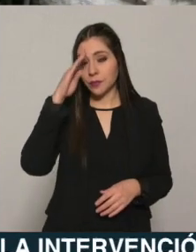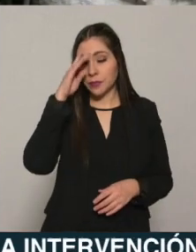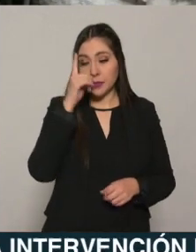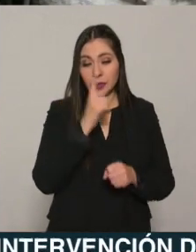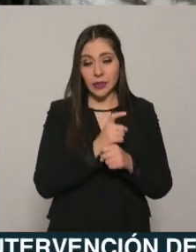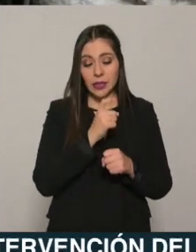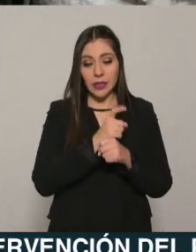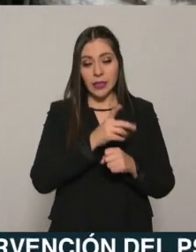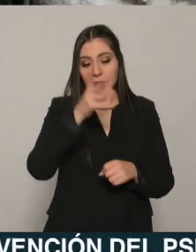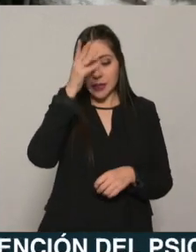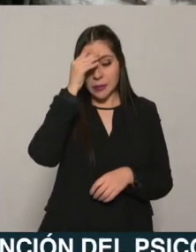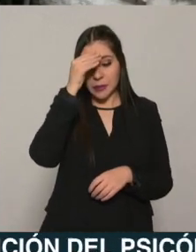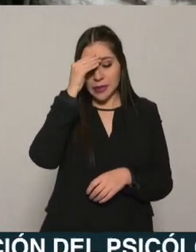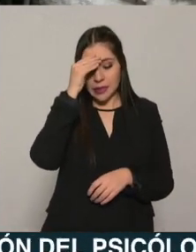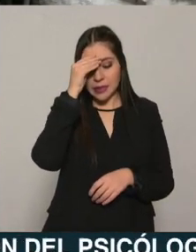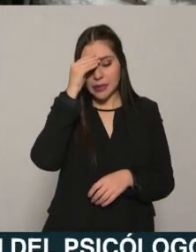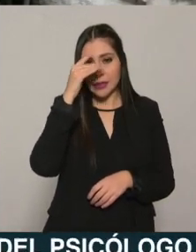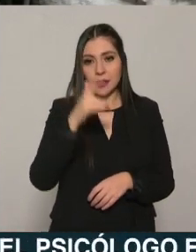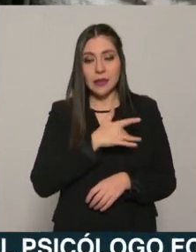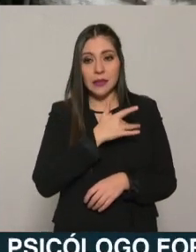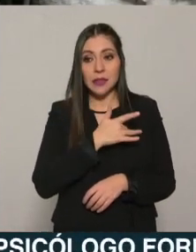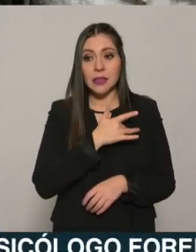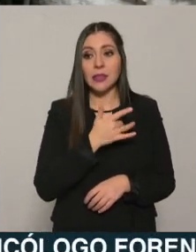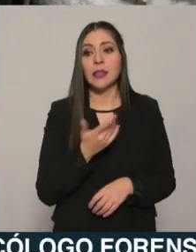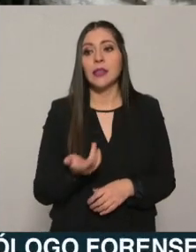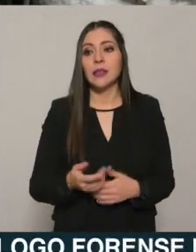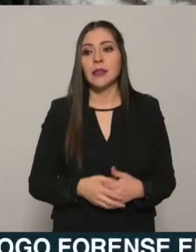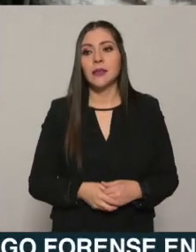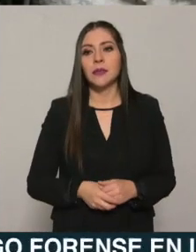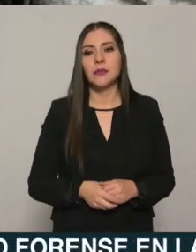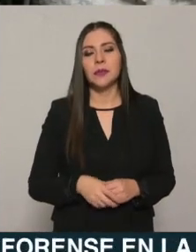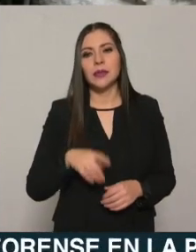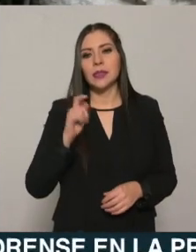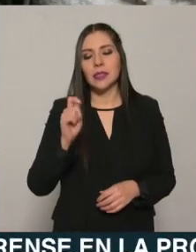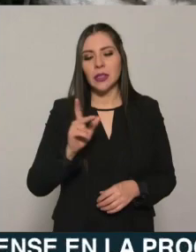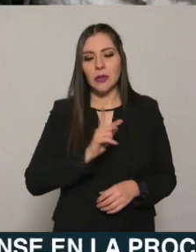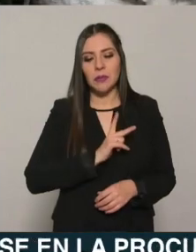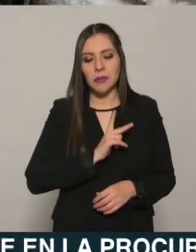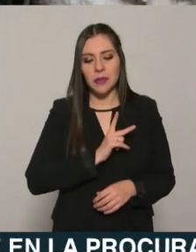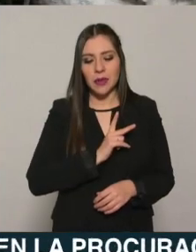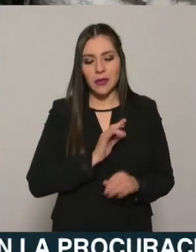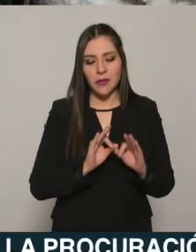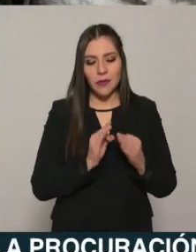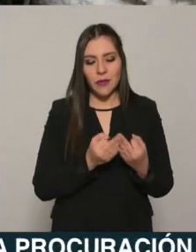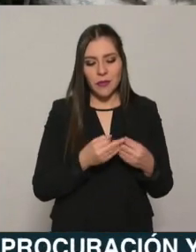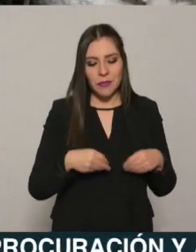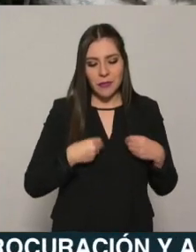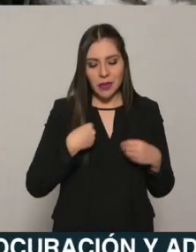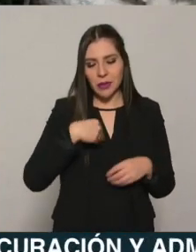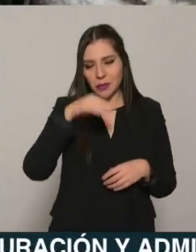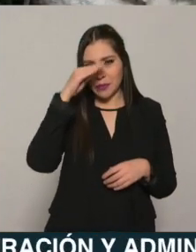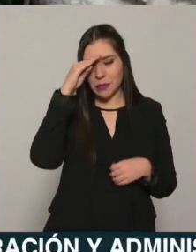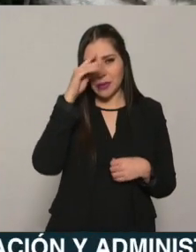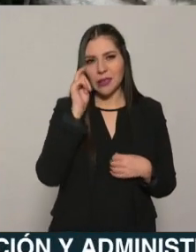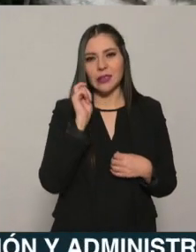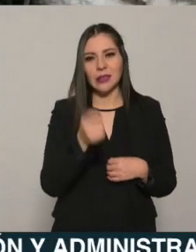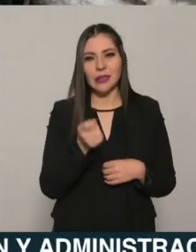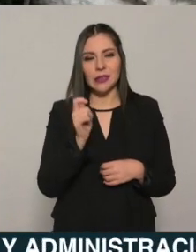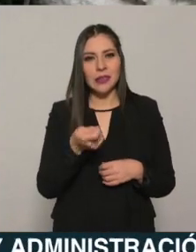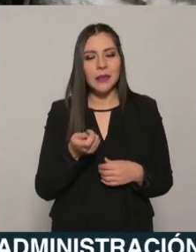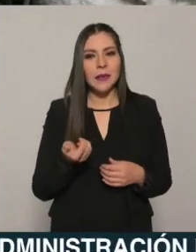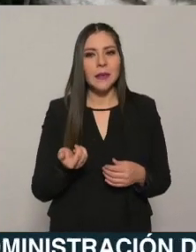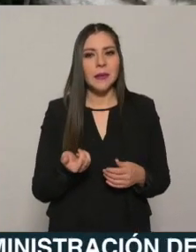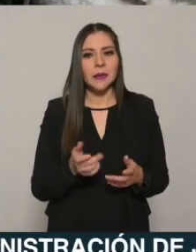y más bien es una filosofía que yo traigo y que me la reafirmó, es que